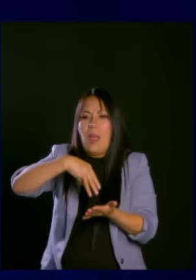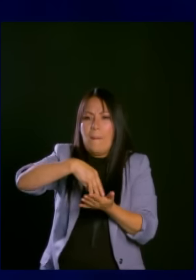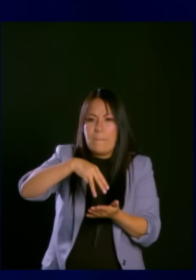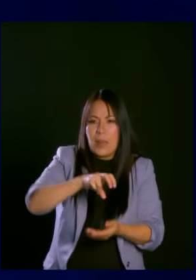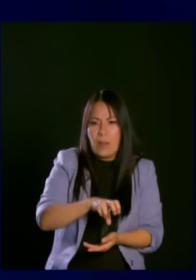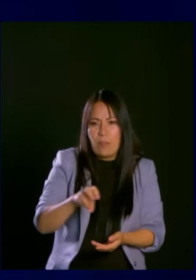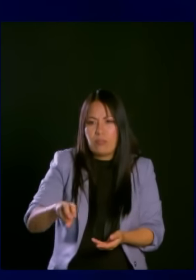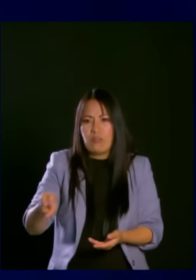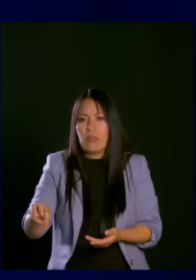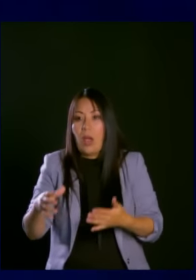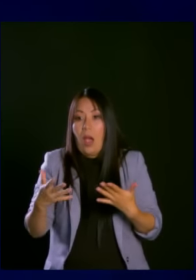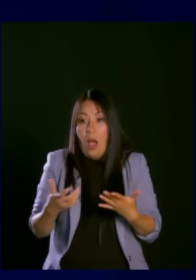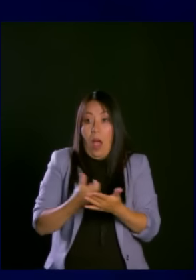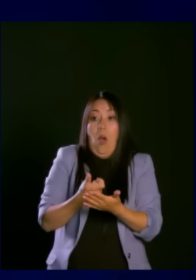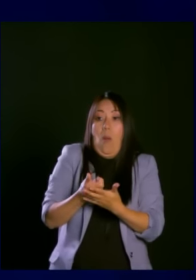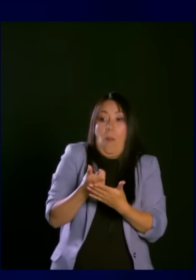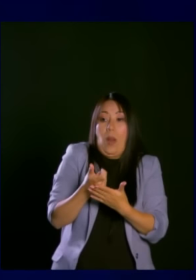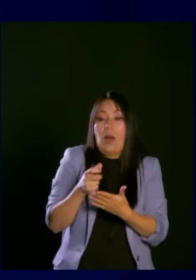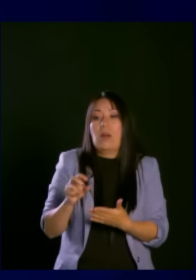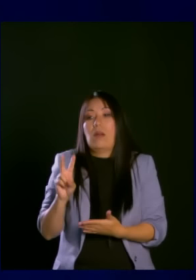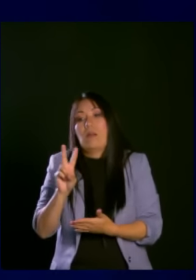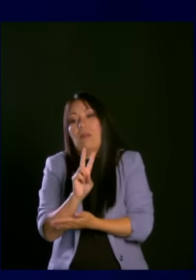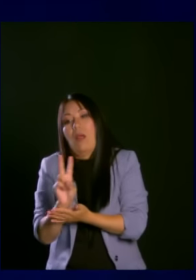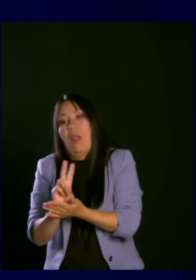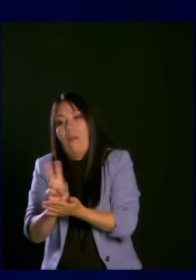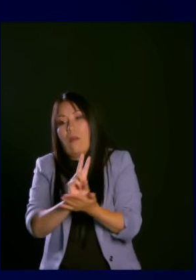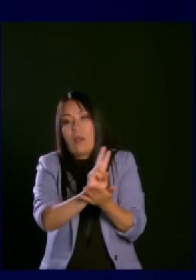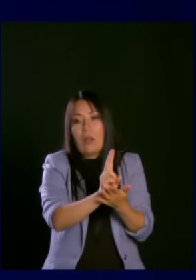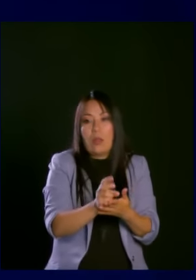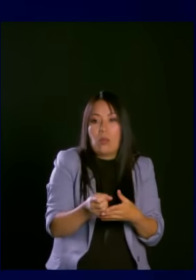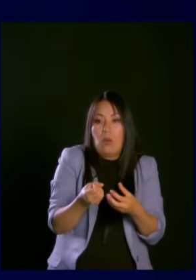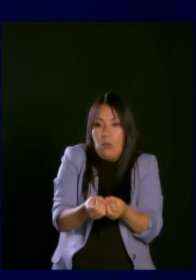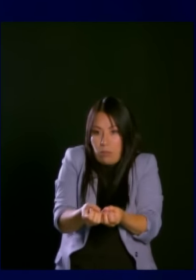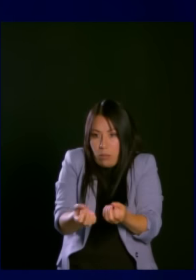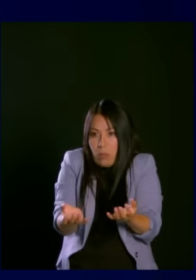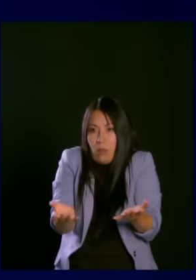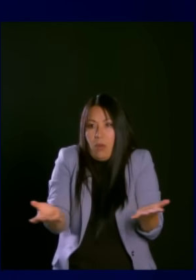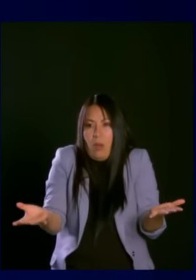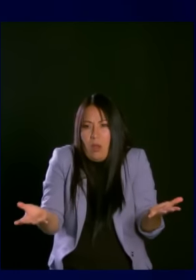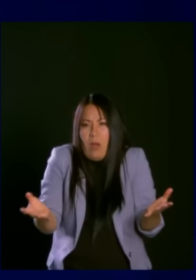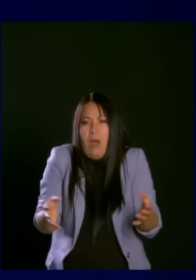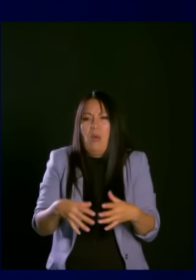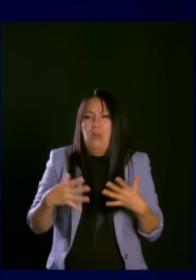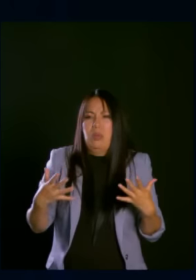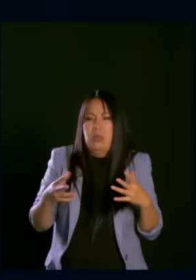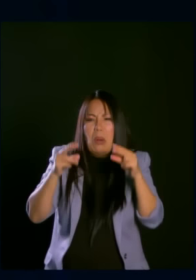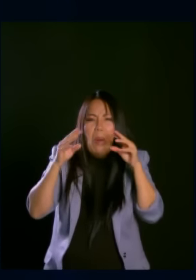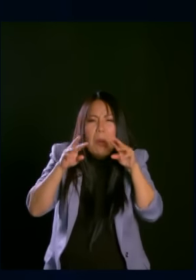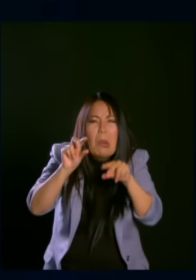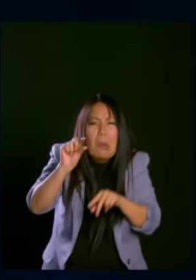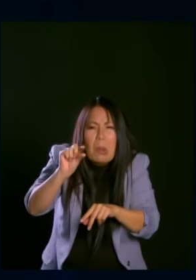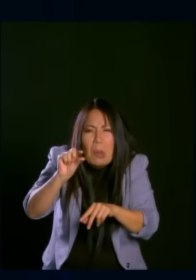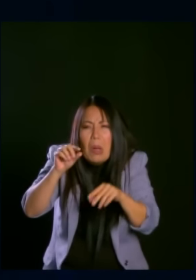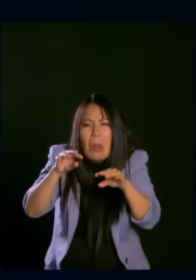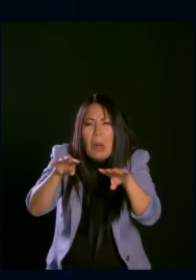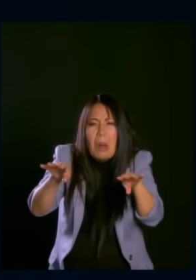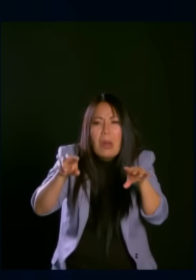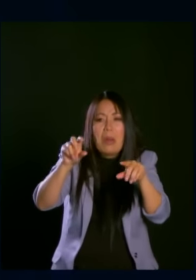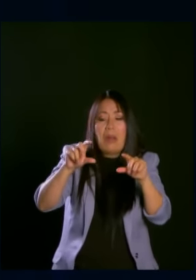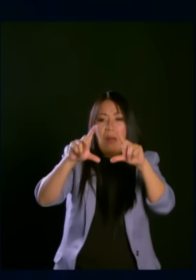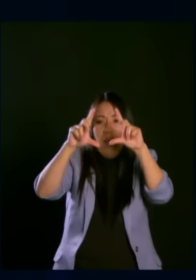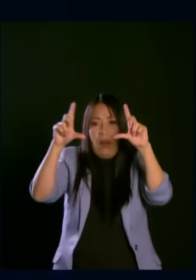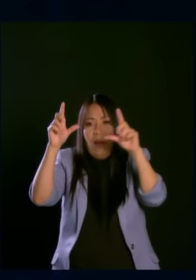poner las pantallas. Si no, ni modo si no me miran de aquí para acá, lo chiquito que soy, de allá solo se imaginan que estoy aquí en el templo. Allá los del